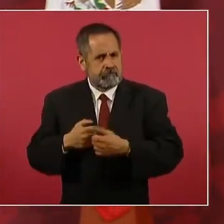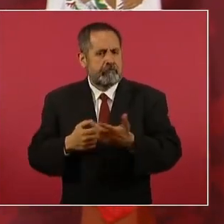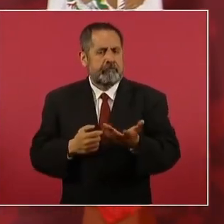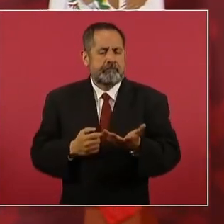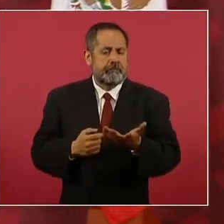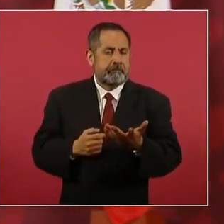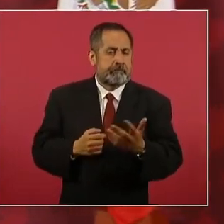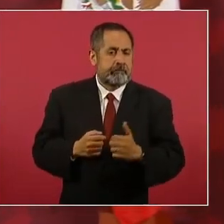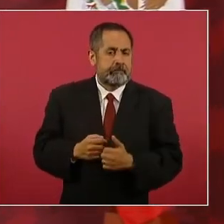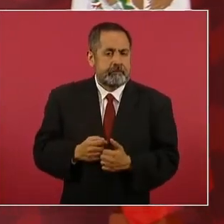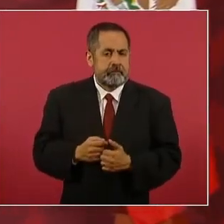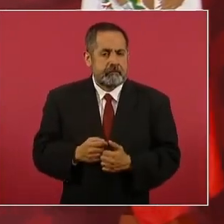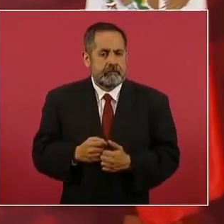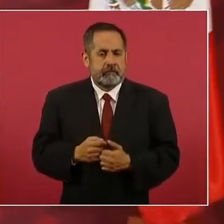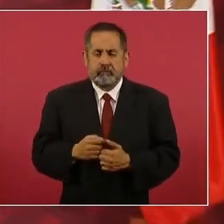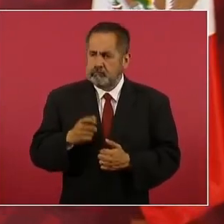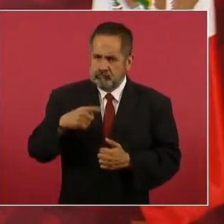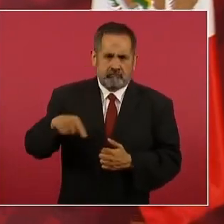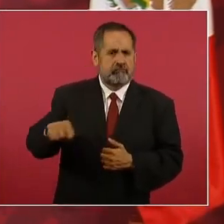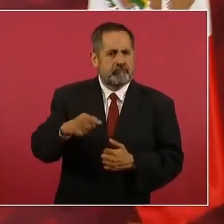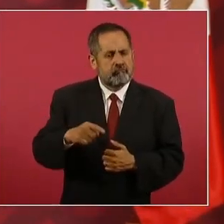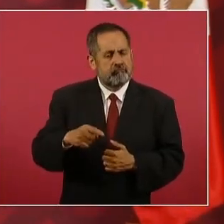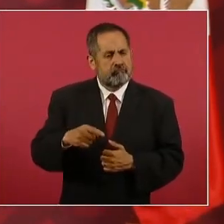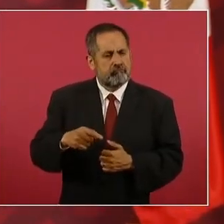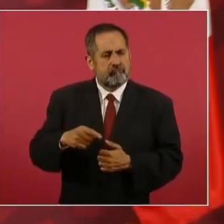como buenos ciudadanos,